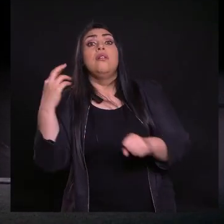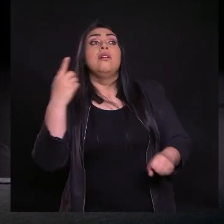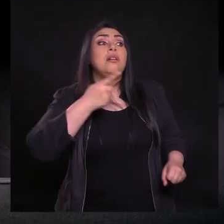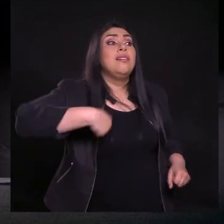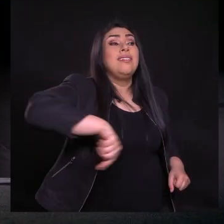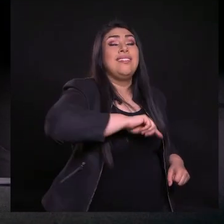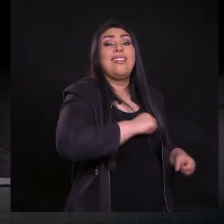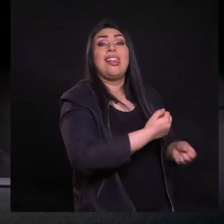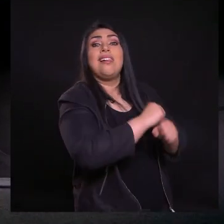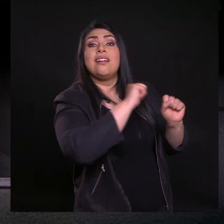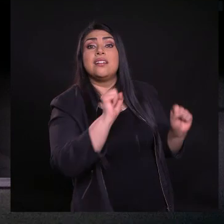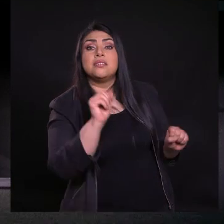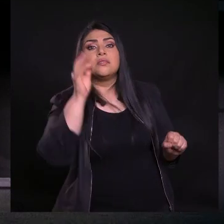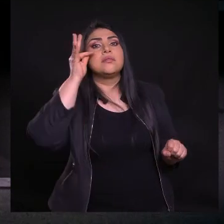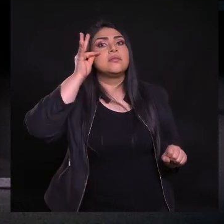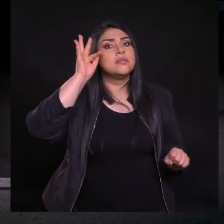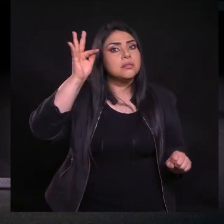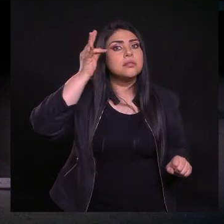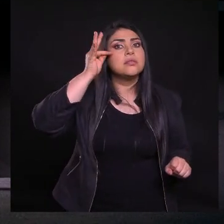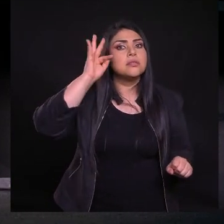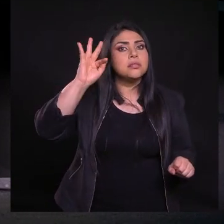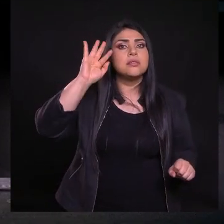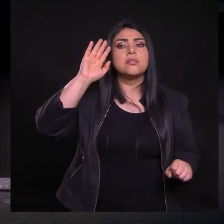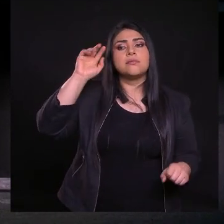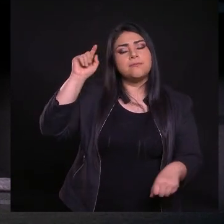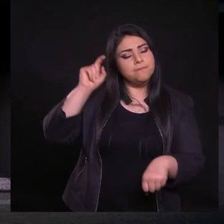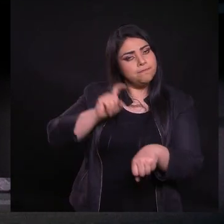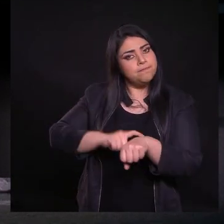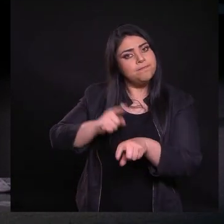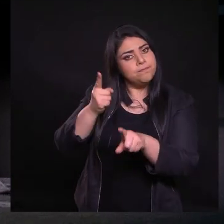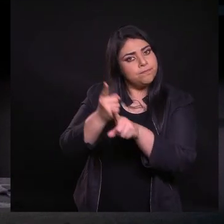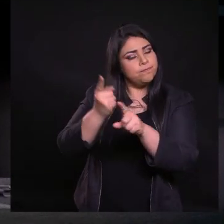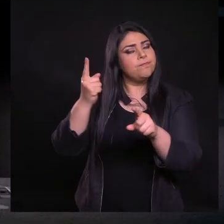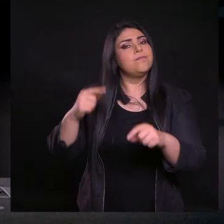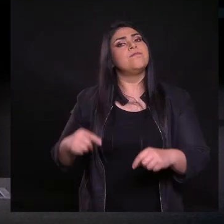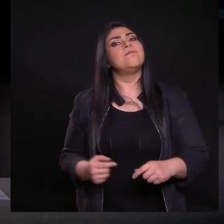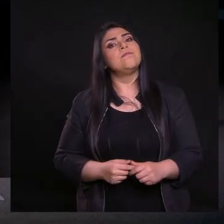se dio testimonio a su debido tiempo